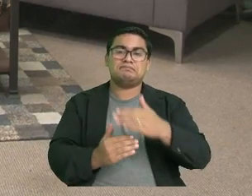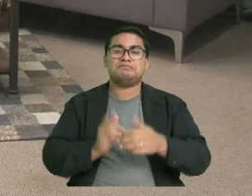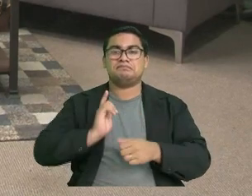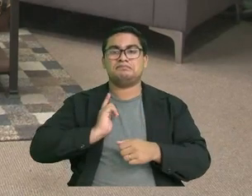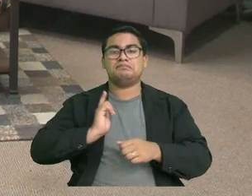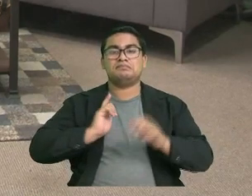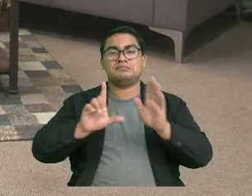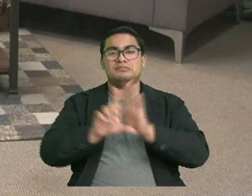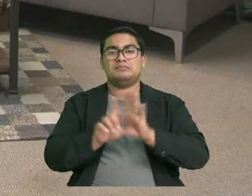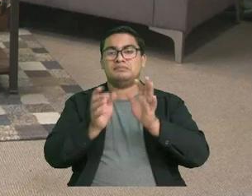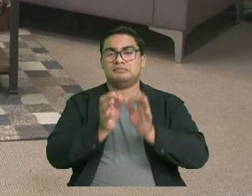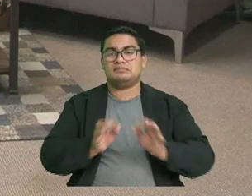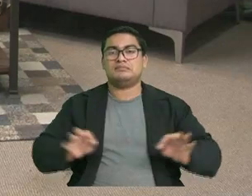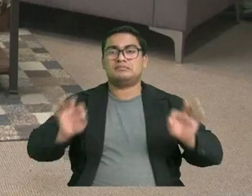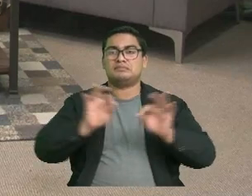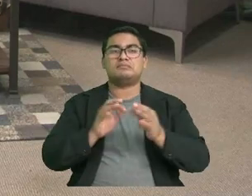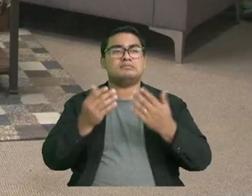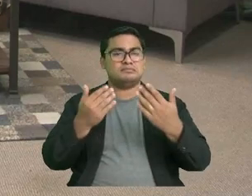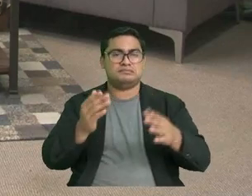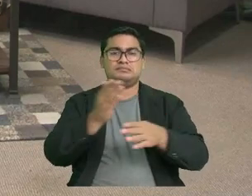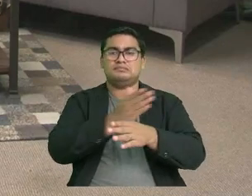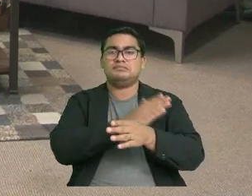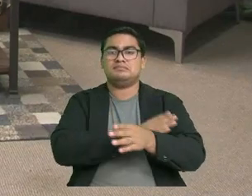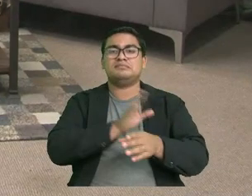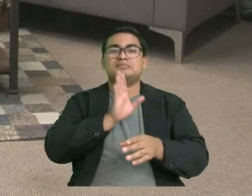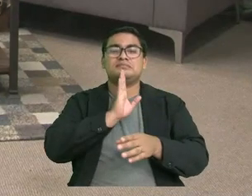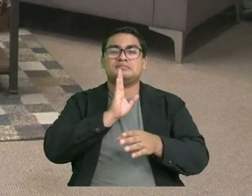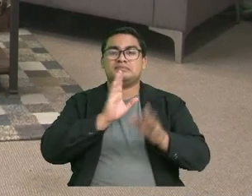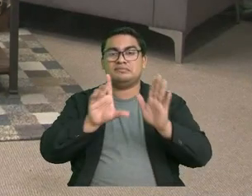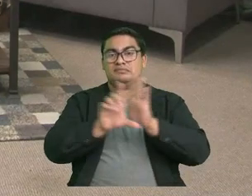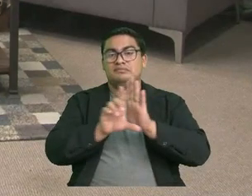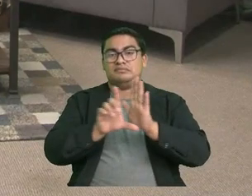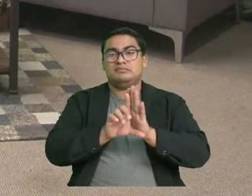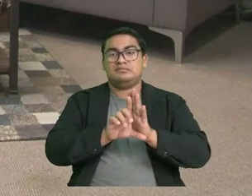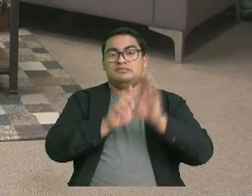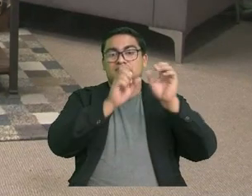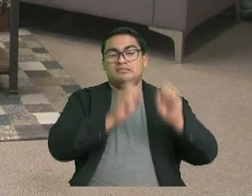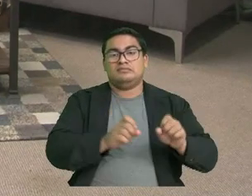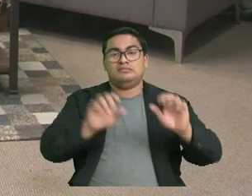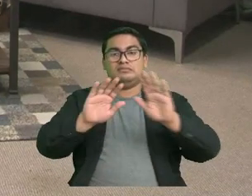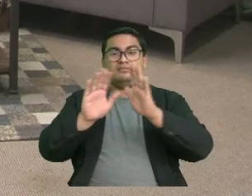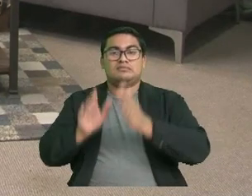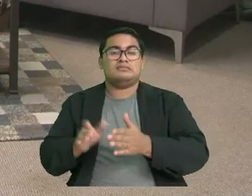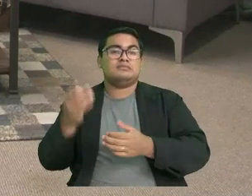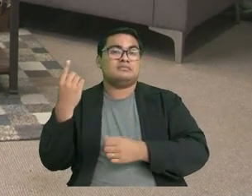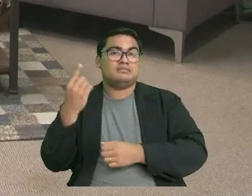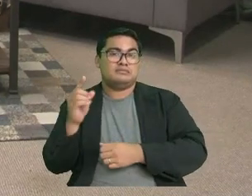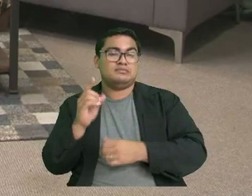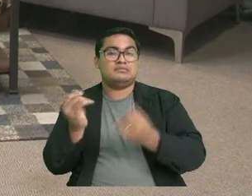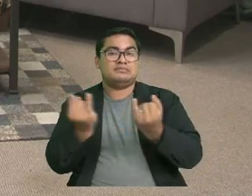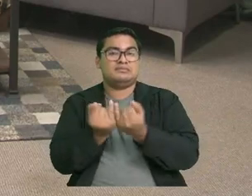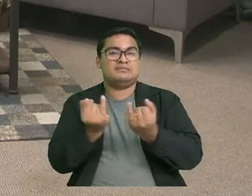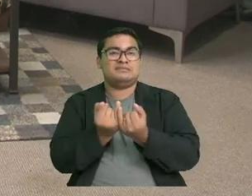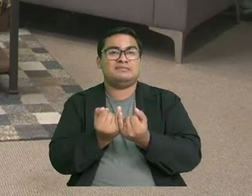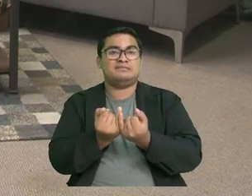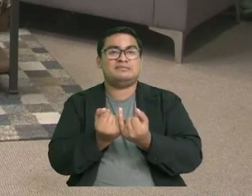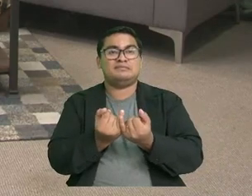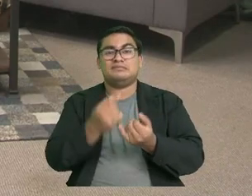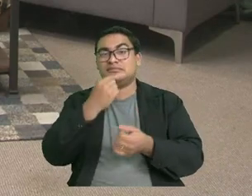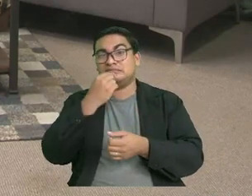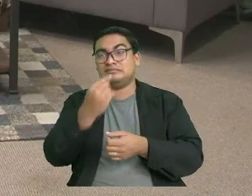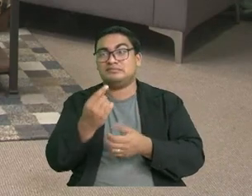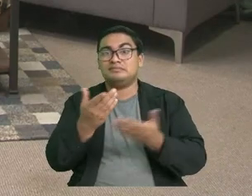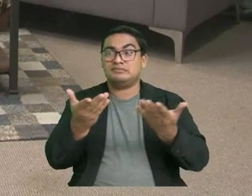tener leyes muy importantes. Aquí ya se ha hablado en otras ocasiones de la Ley de Igualdad de Derechos y Oportunidades, ¿verdad? Claro que sí. Y ahí le